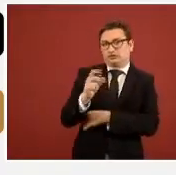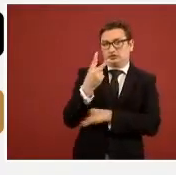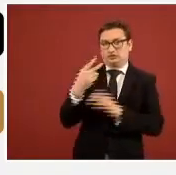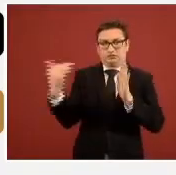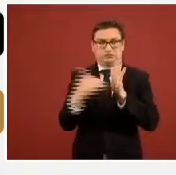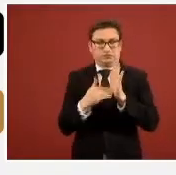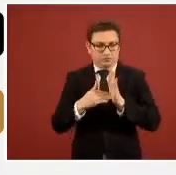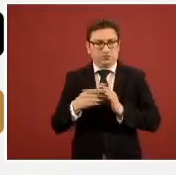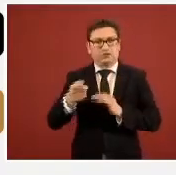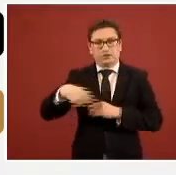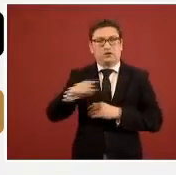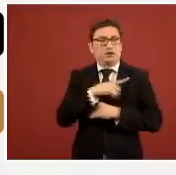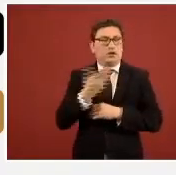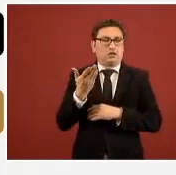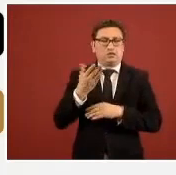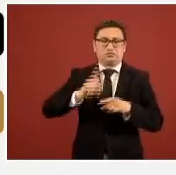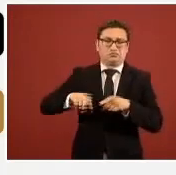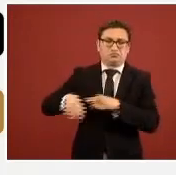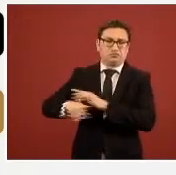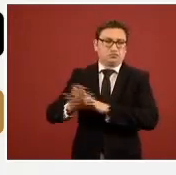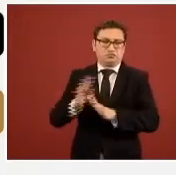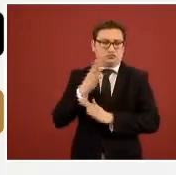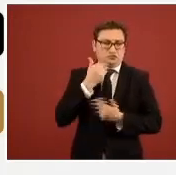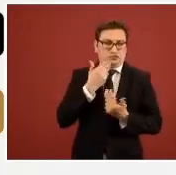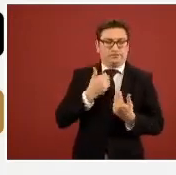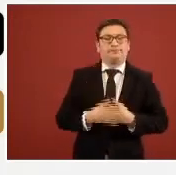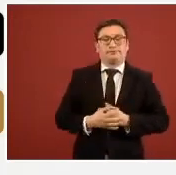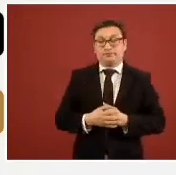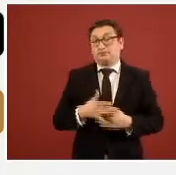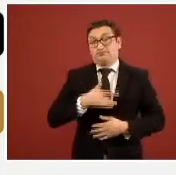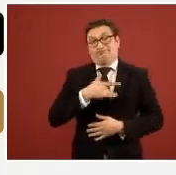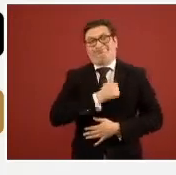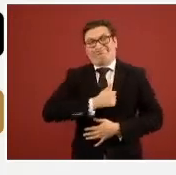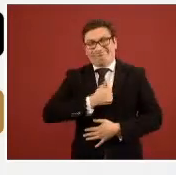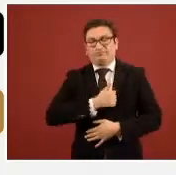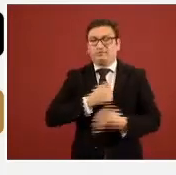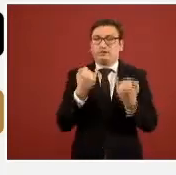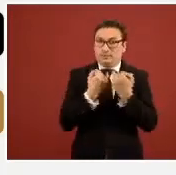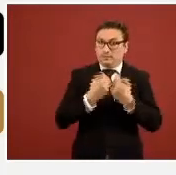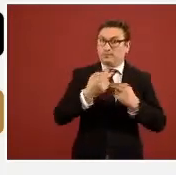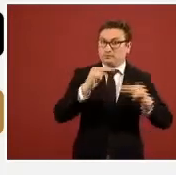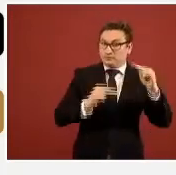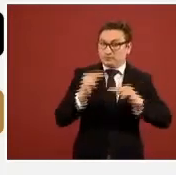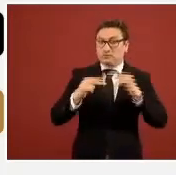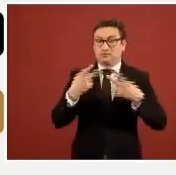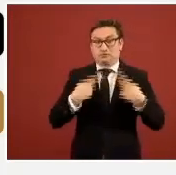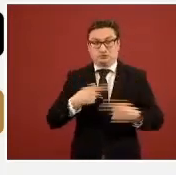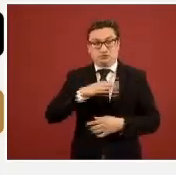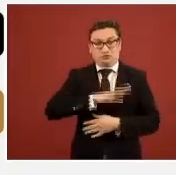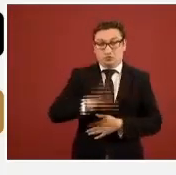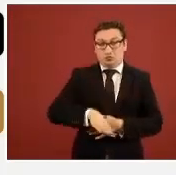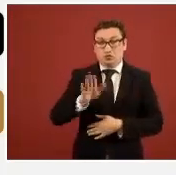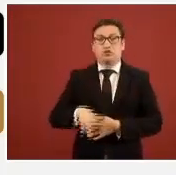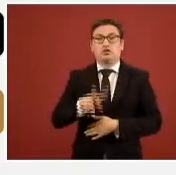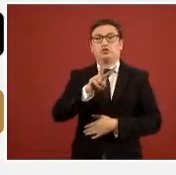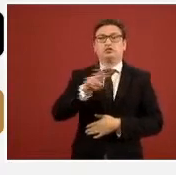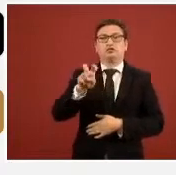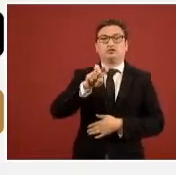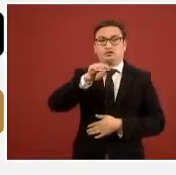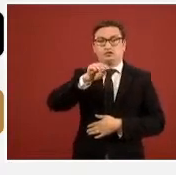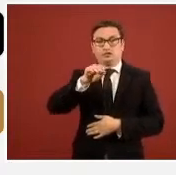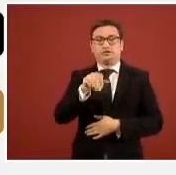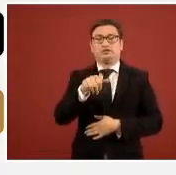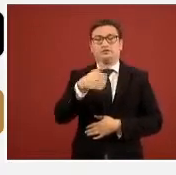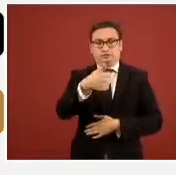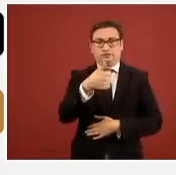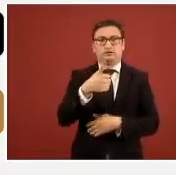22,000 casos que en su momento han salido. Lamentablemente también se incrementa un poco el número de las defunciones,